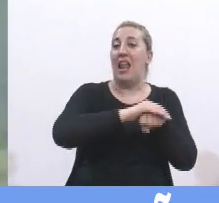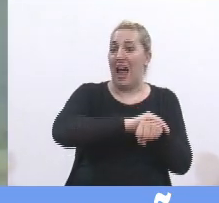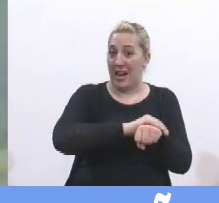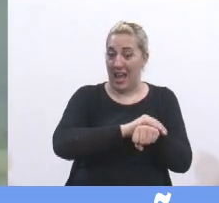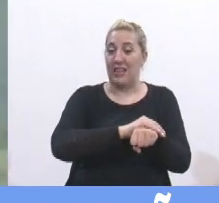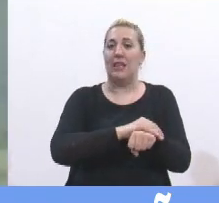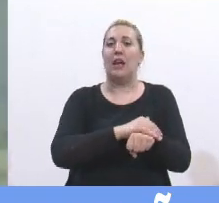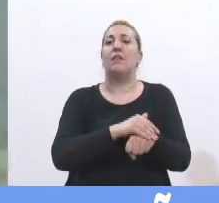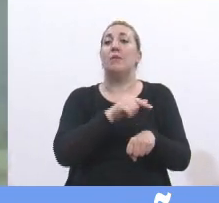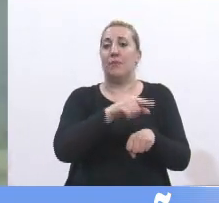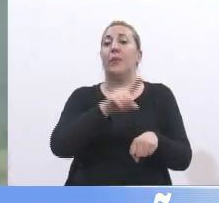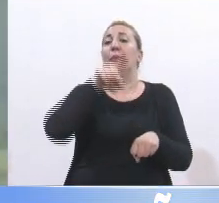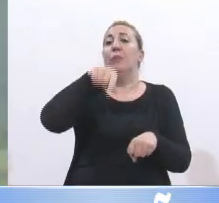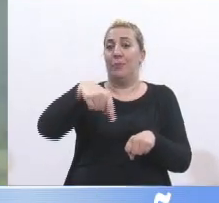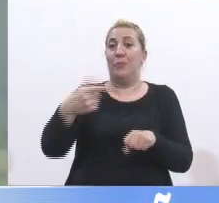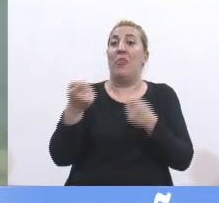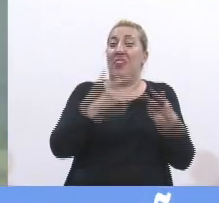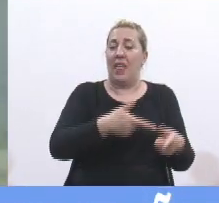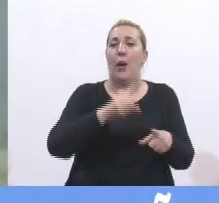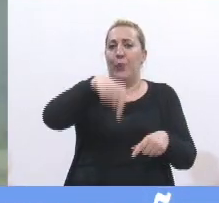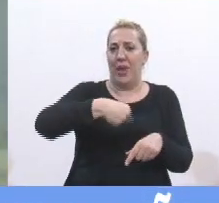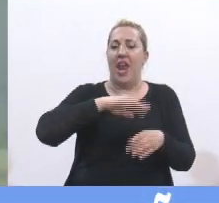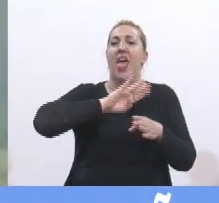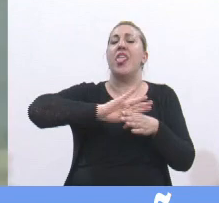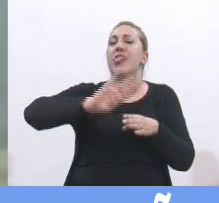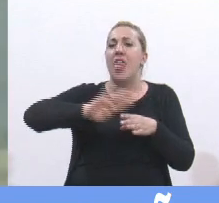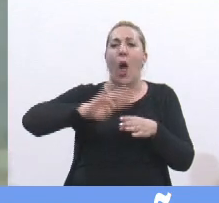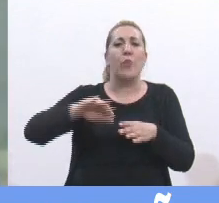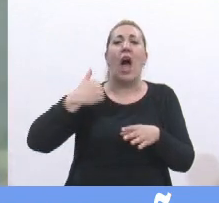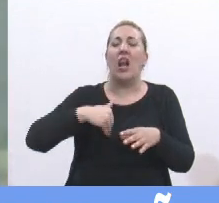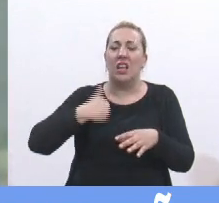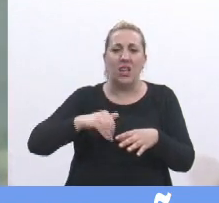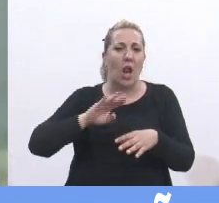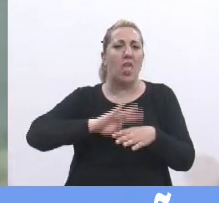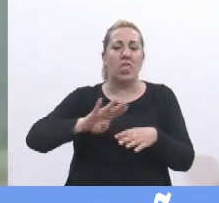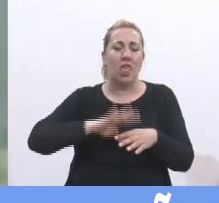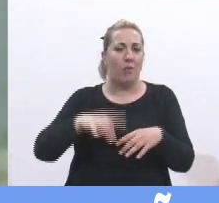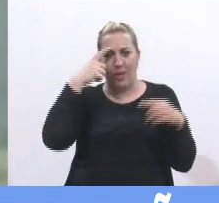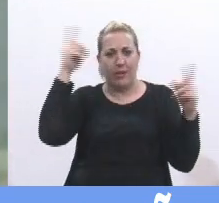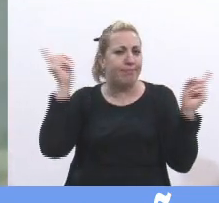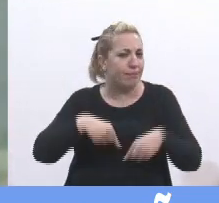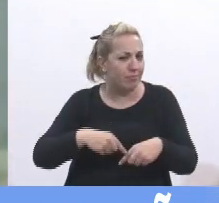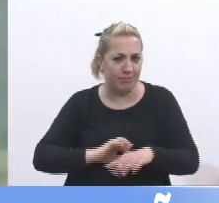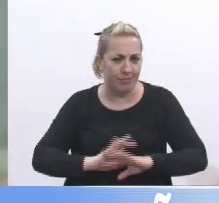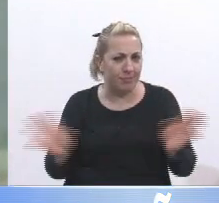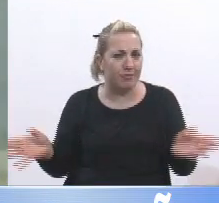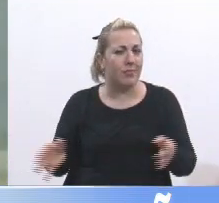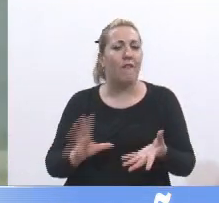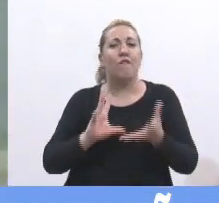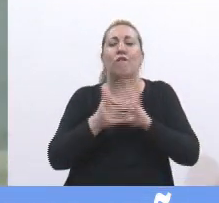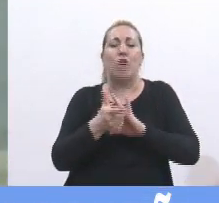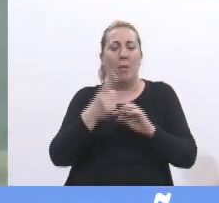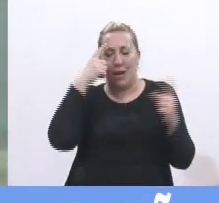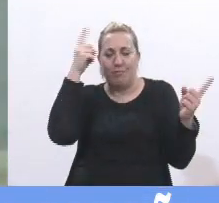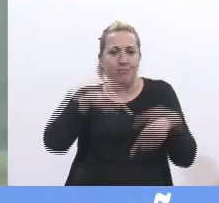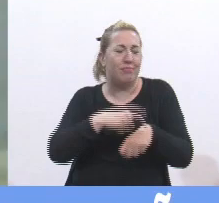esa administración que endeudó a la Argentina de una manera impensada, a la velocidad de la